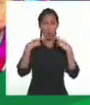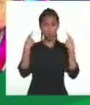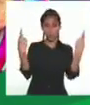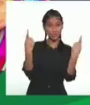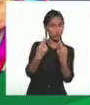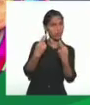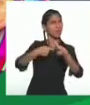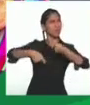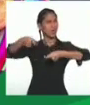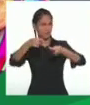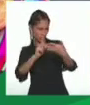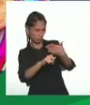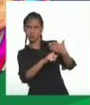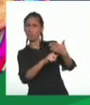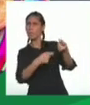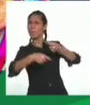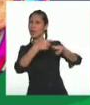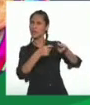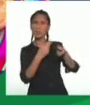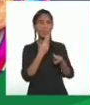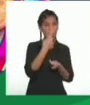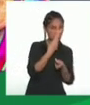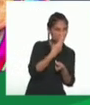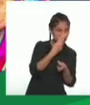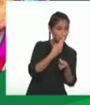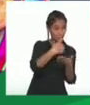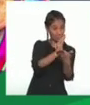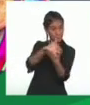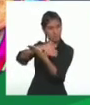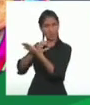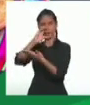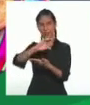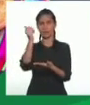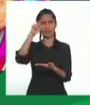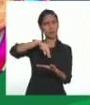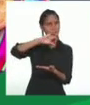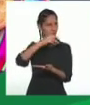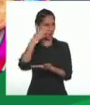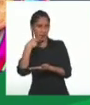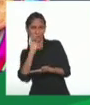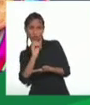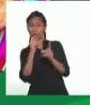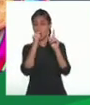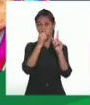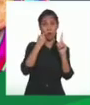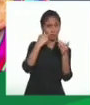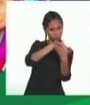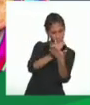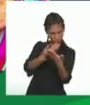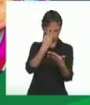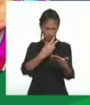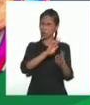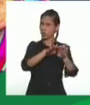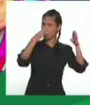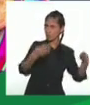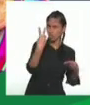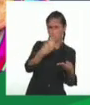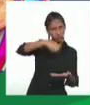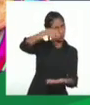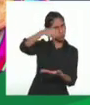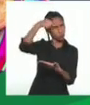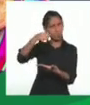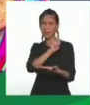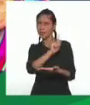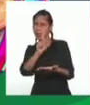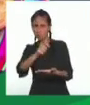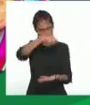Puno hizo un pedido adicional de corderos para preparar el cancacho, plato tradicional de Puno. El cocinero encontró en la mesa 2 bolsas. Cada una de ellas tiene